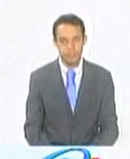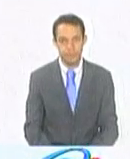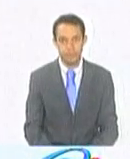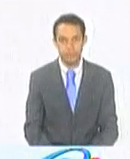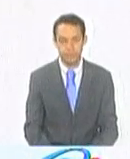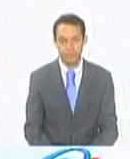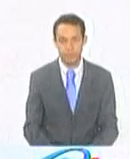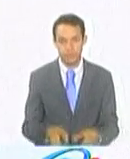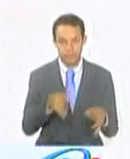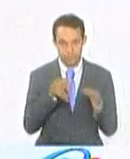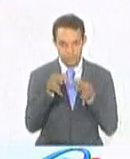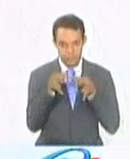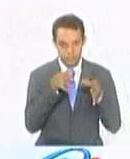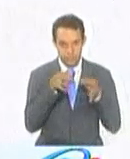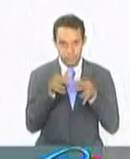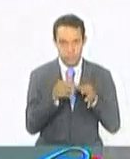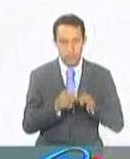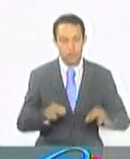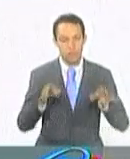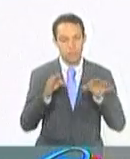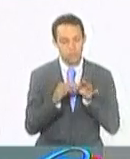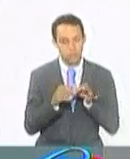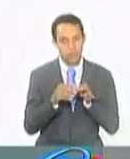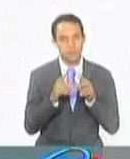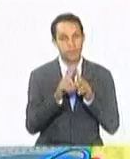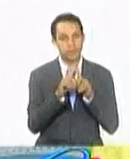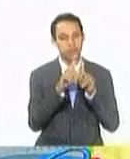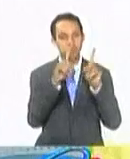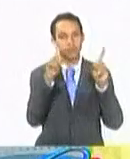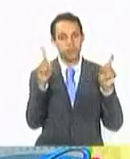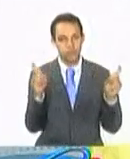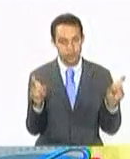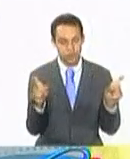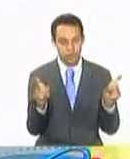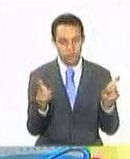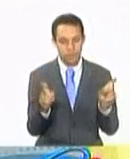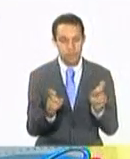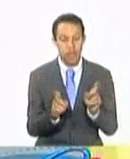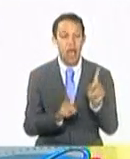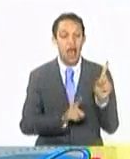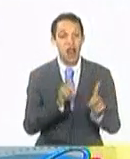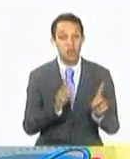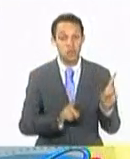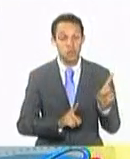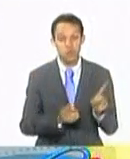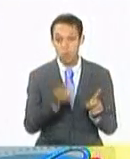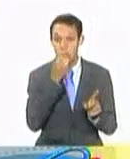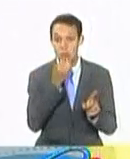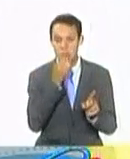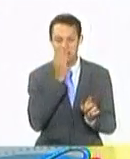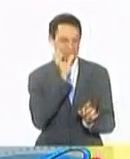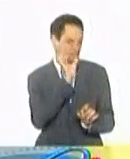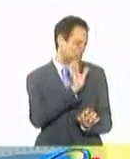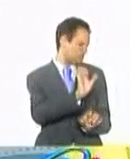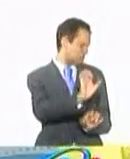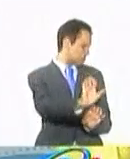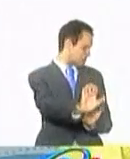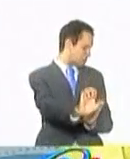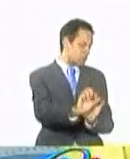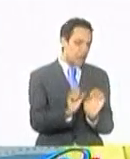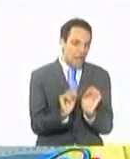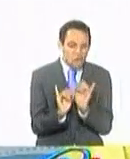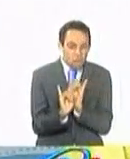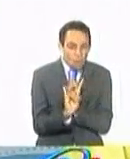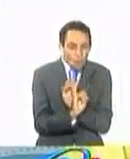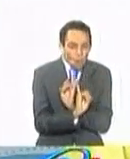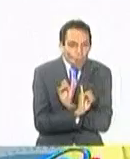significano cosa muy importante y quiero tocar el tema un poco de la bulimia porque estamos recibiendo muchas pacientes